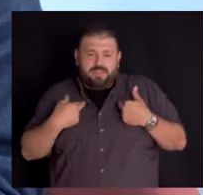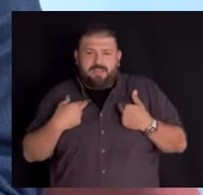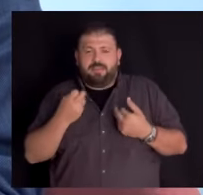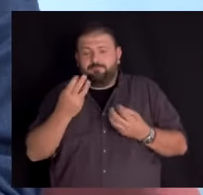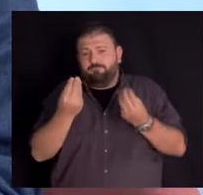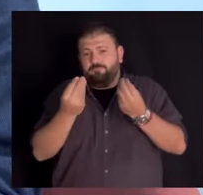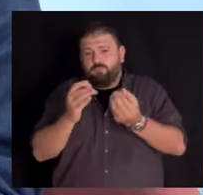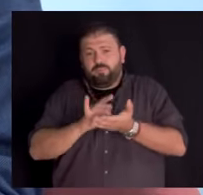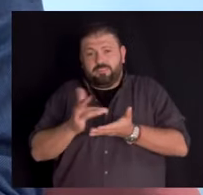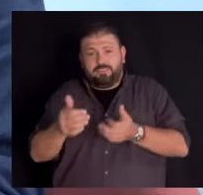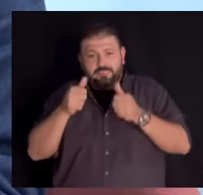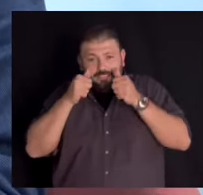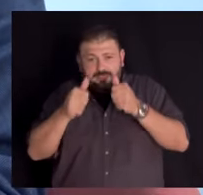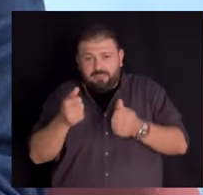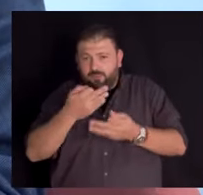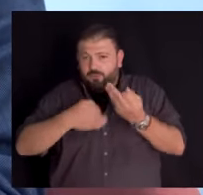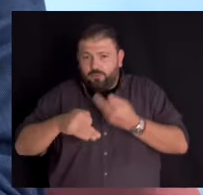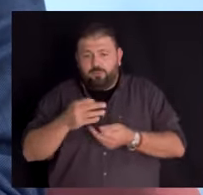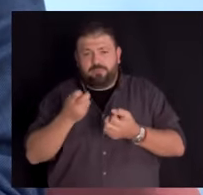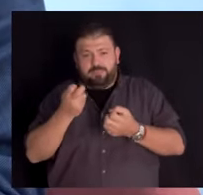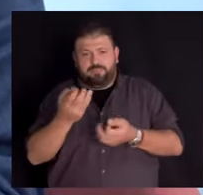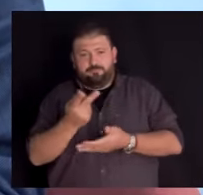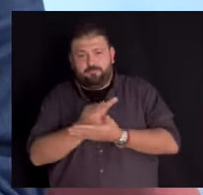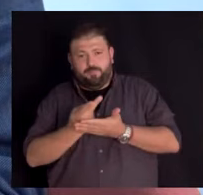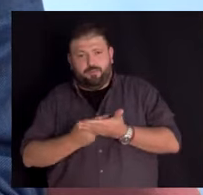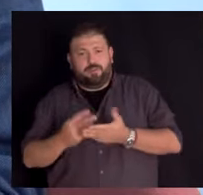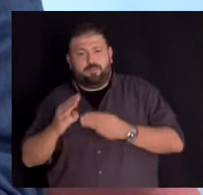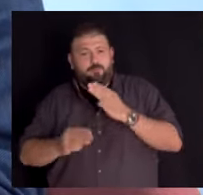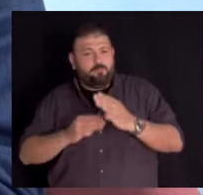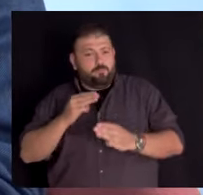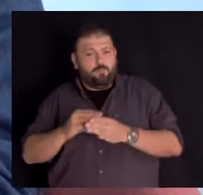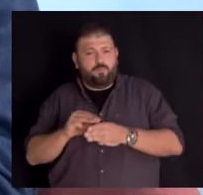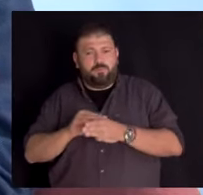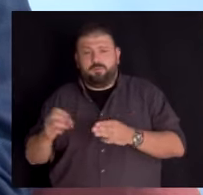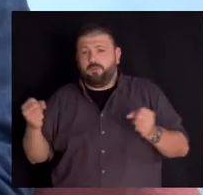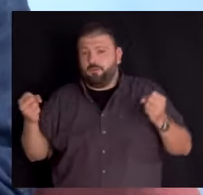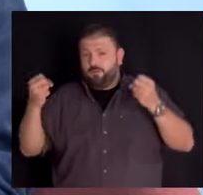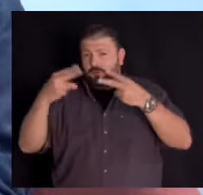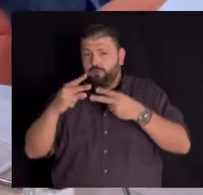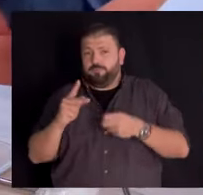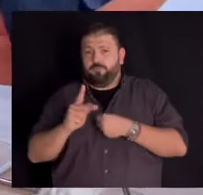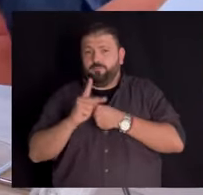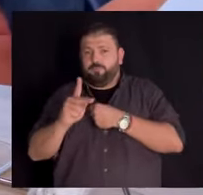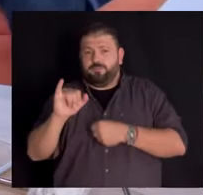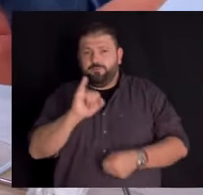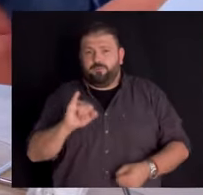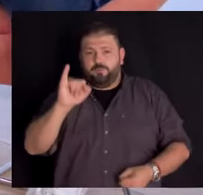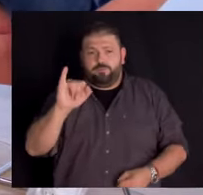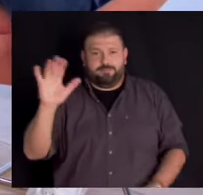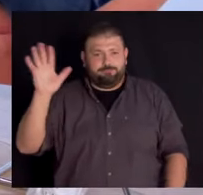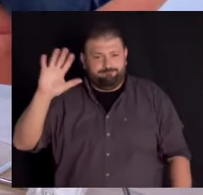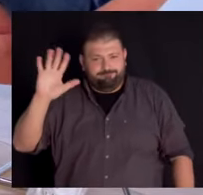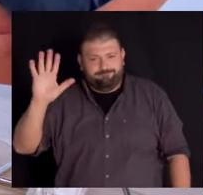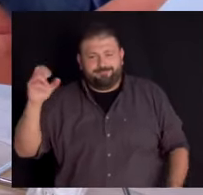su atención y muchas gracias por haber sintonizado un programa más de Mundo Morado. Nos vemos en el próximo.